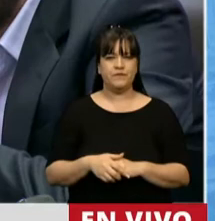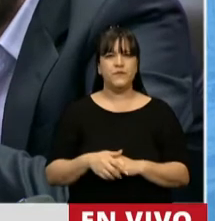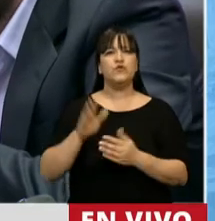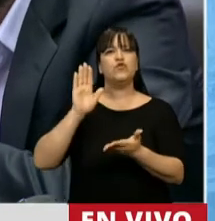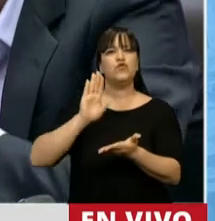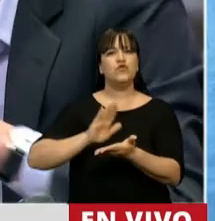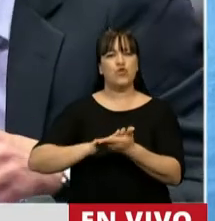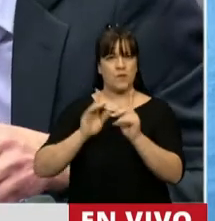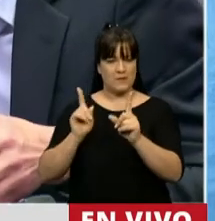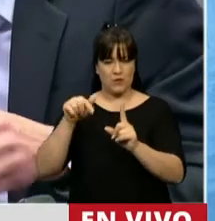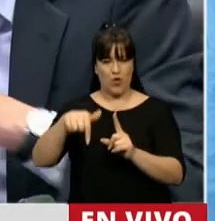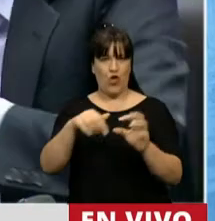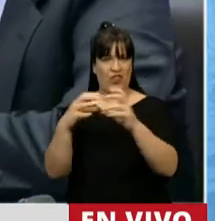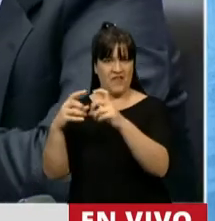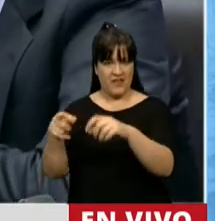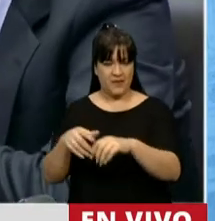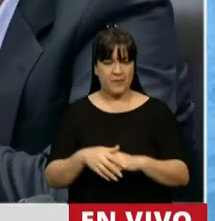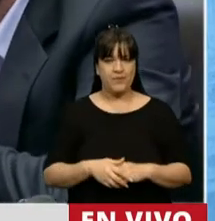sobre lo que estamos debatiendo.